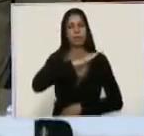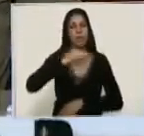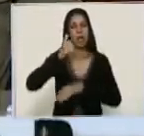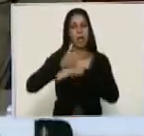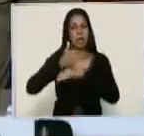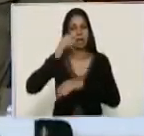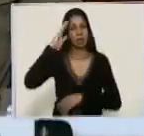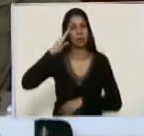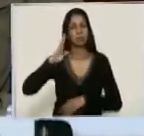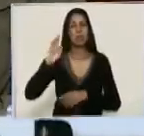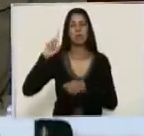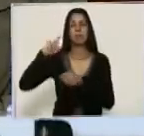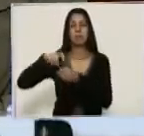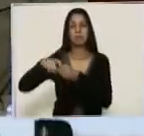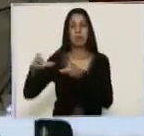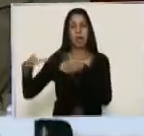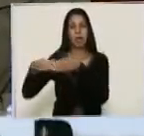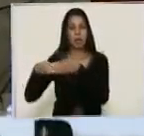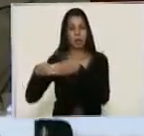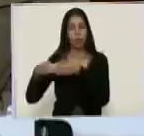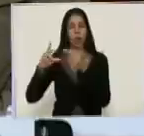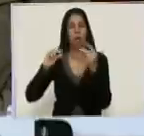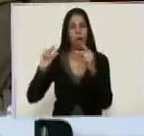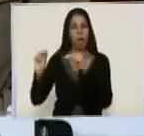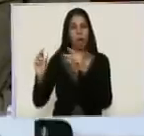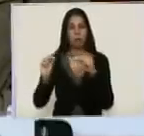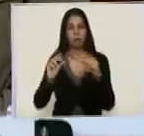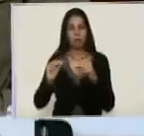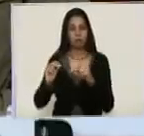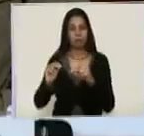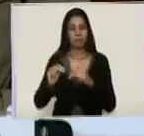en esa actividad, estuvo con nosotros, conversando.